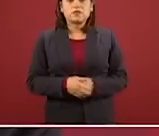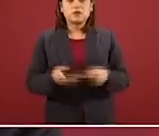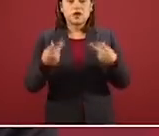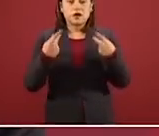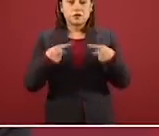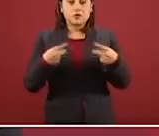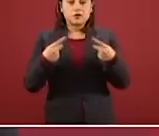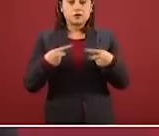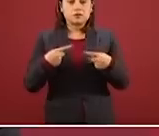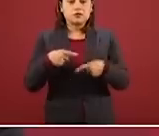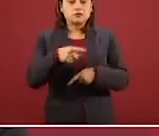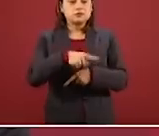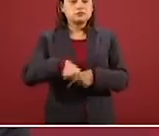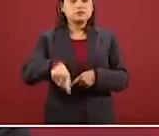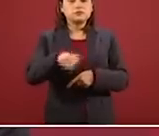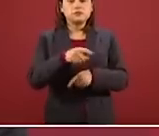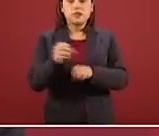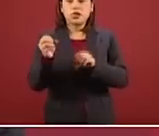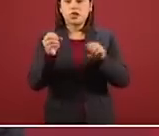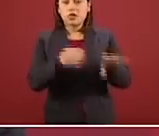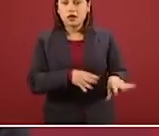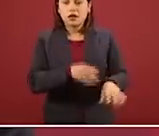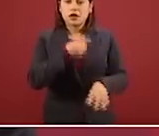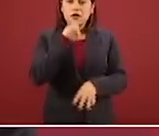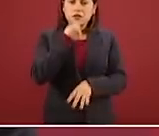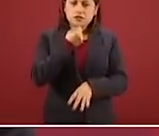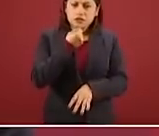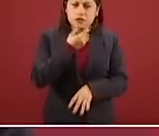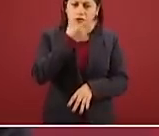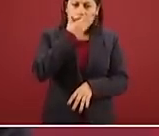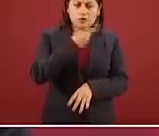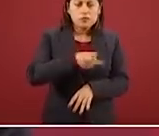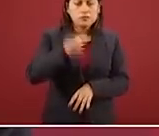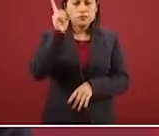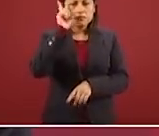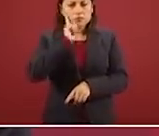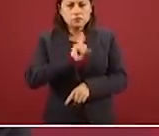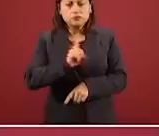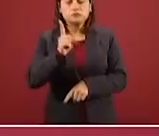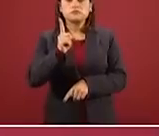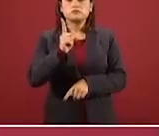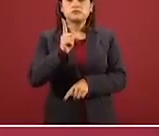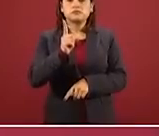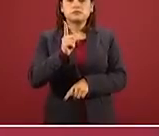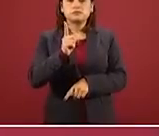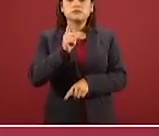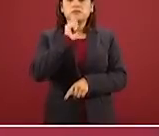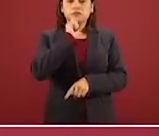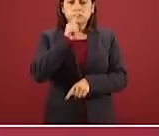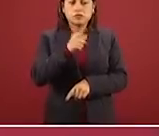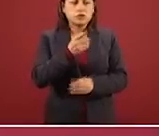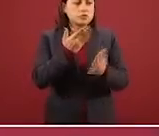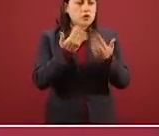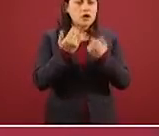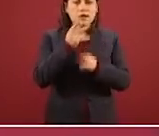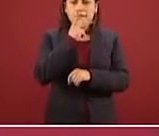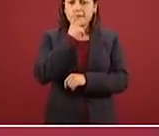abandono, niñas, niños, mujeres, huérfanos,